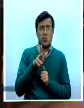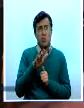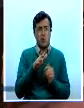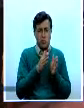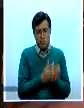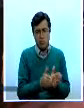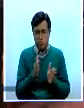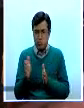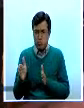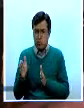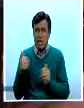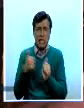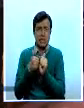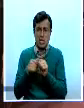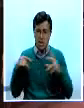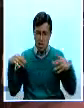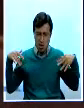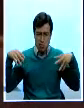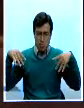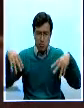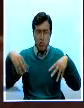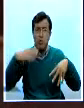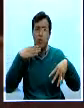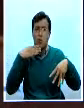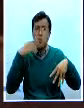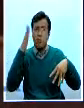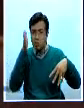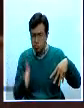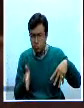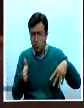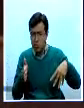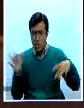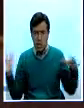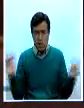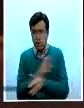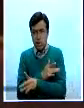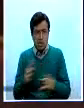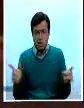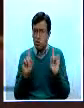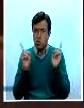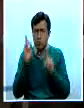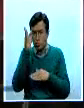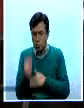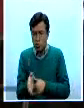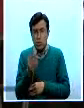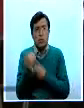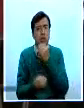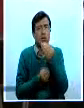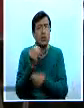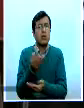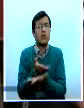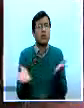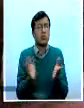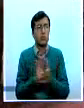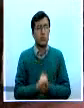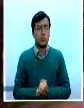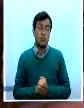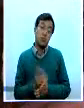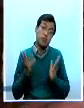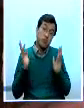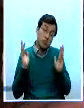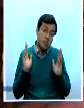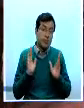distancia entre la una plaza y la otra cómo hacer para que eventualmente no se crucen manifestantes que que tienen ustedes planificado que 64 esa mesa